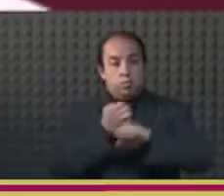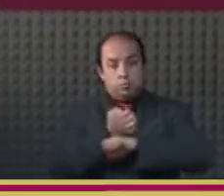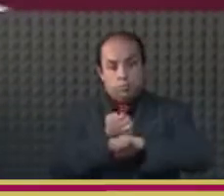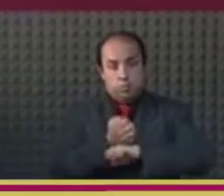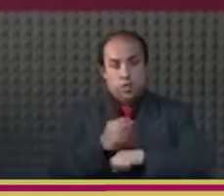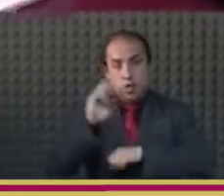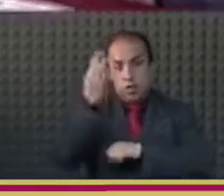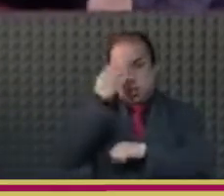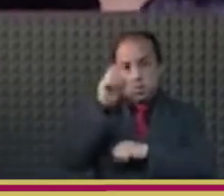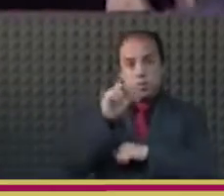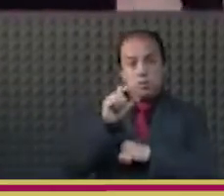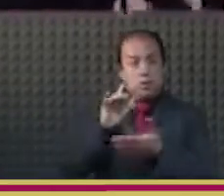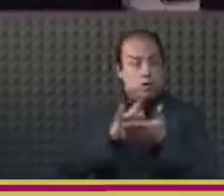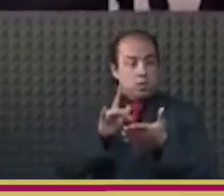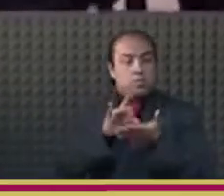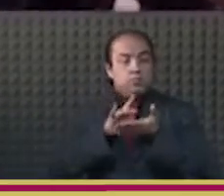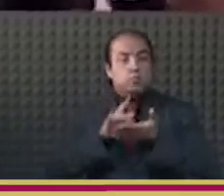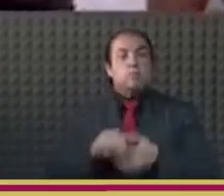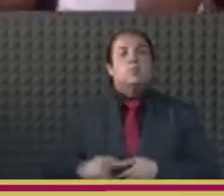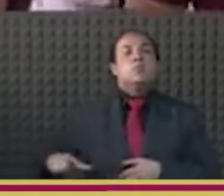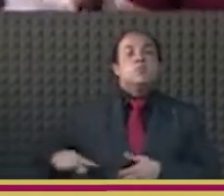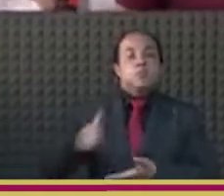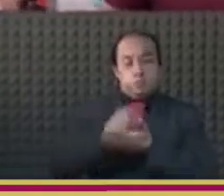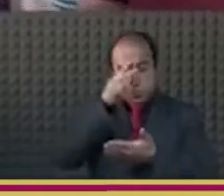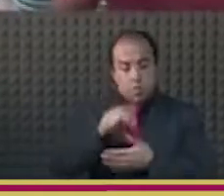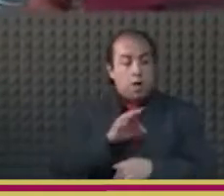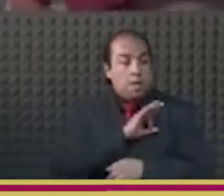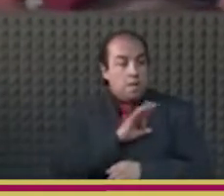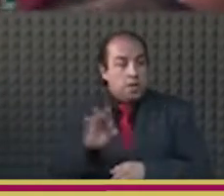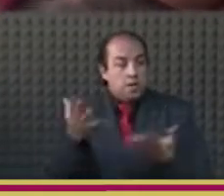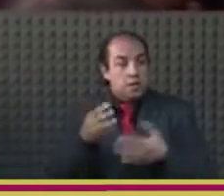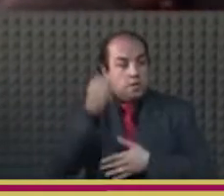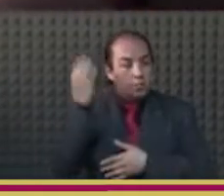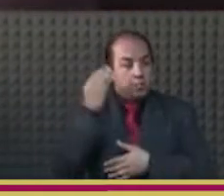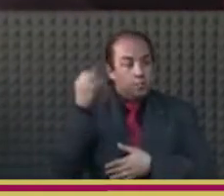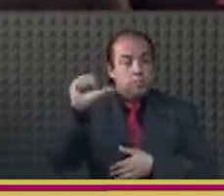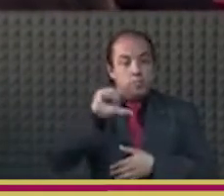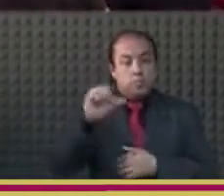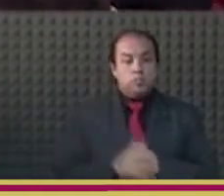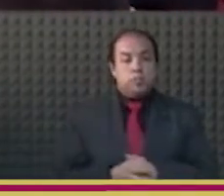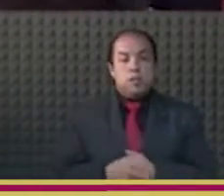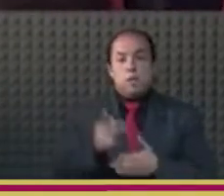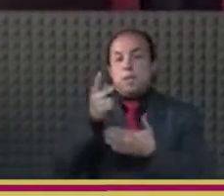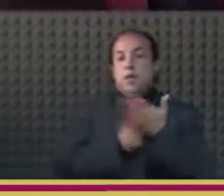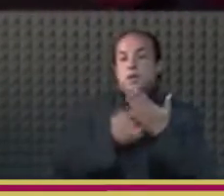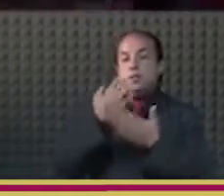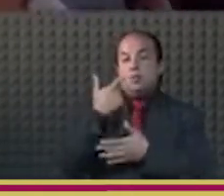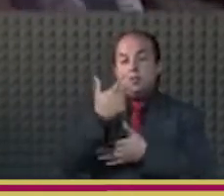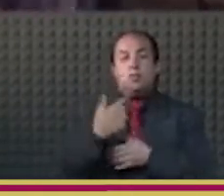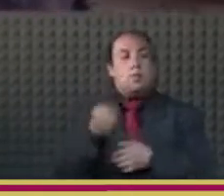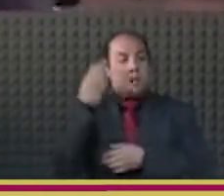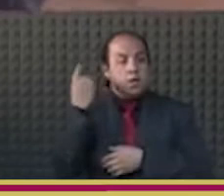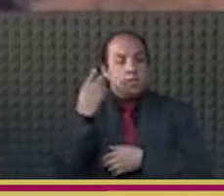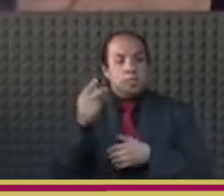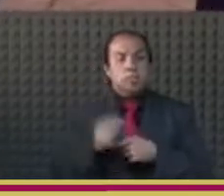y agradecer el apoyo del Gobierno de la Ciudad de México para hacer posible el evento el día de hoy. Se tienen programados 58 eventos